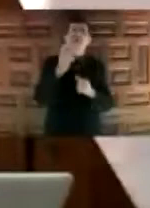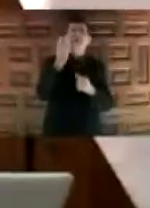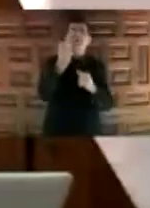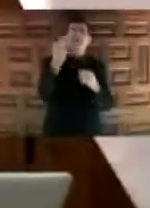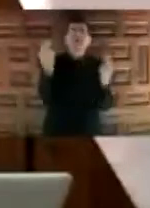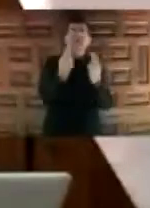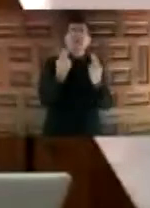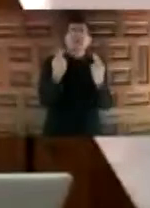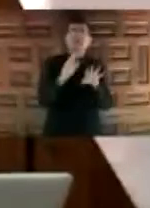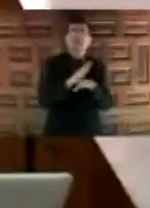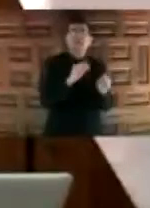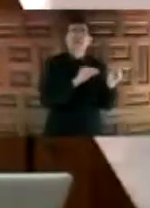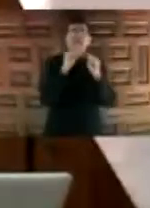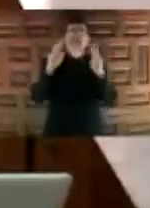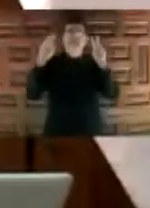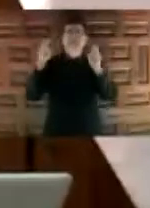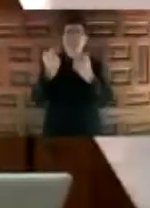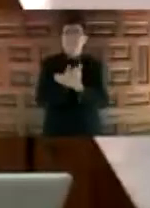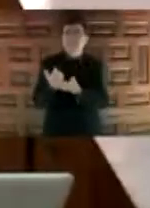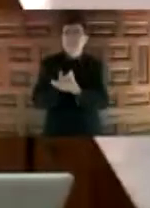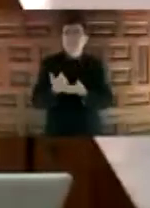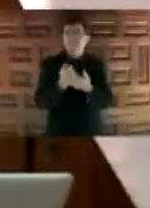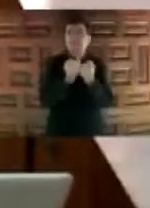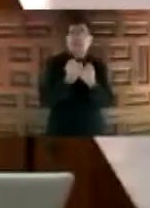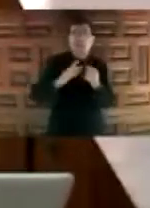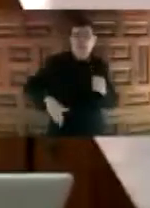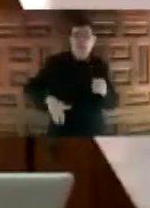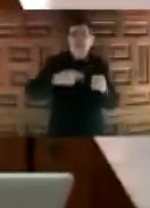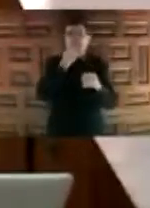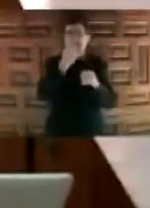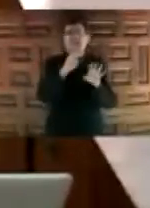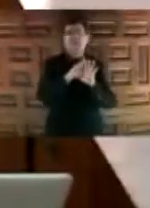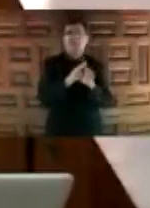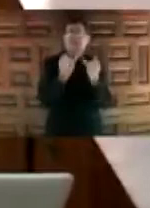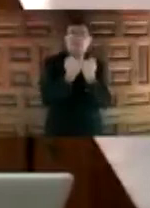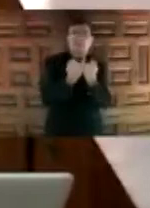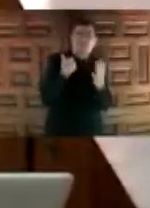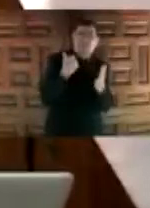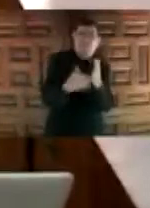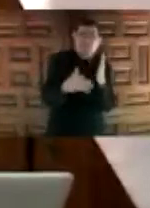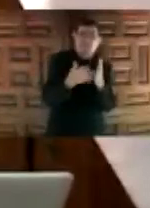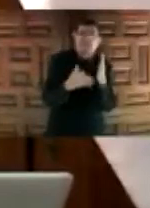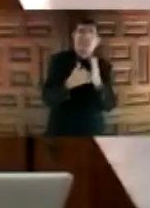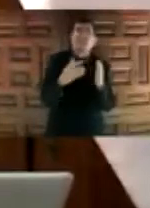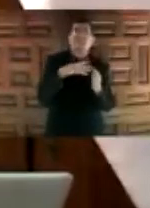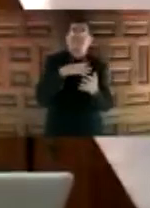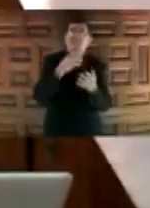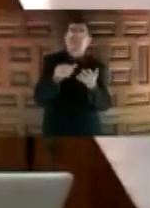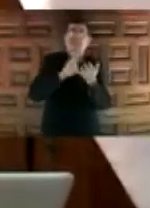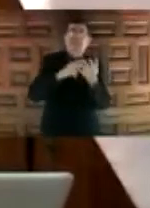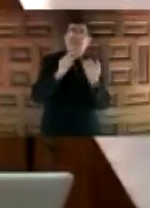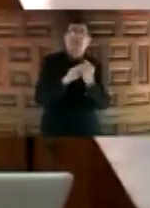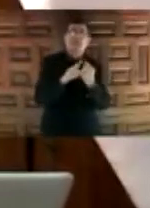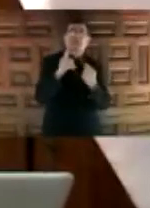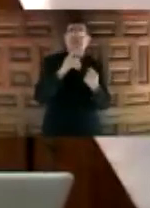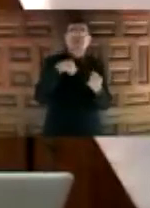ello necesariamente pasaremos por el tema del financiamiento, que también ya se ha señalado, sigue siendo pues un pendiente, que además hay que señalar que el financiamiento de